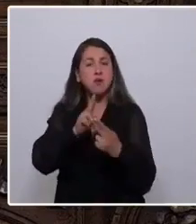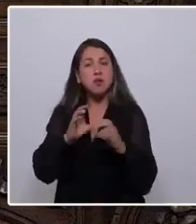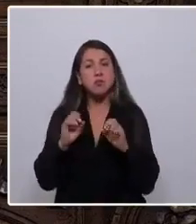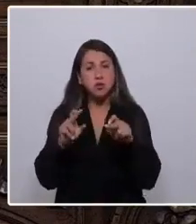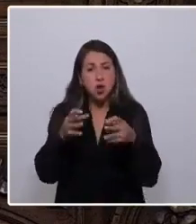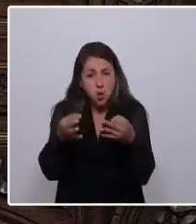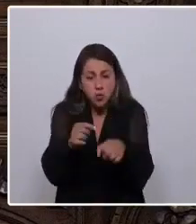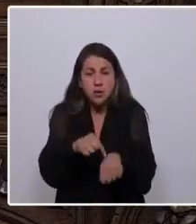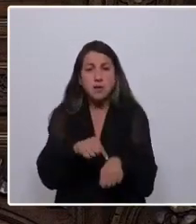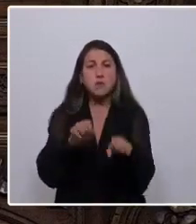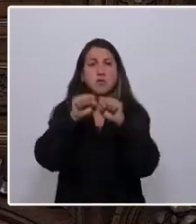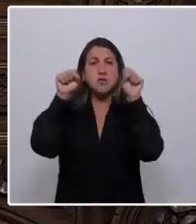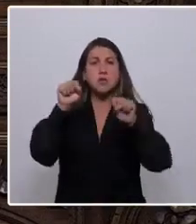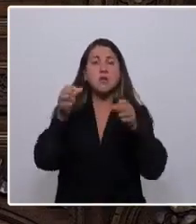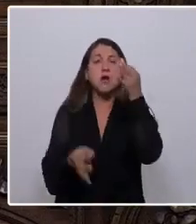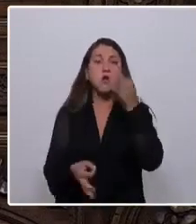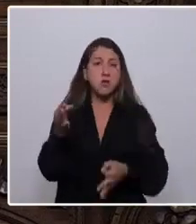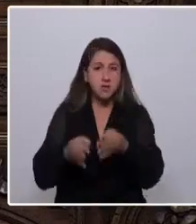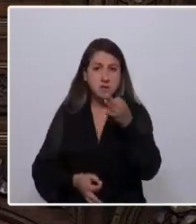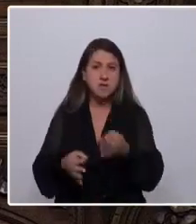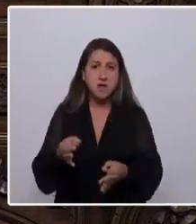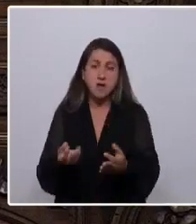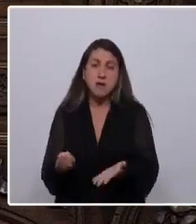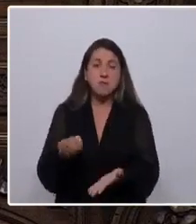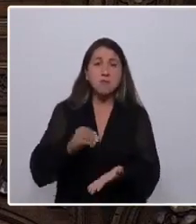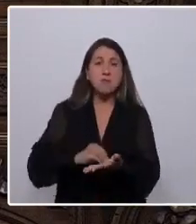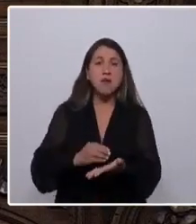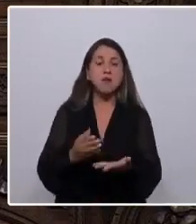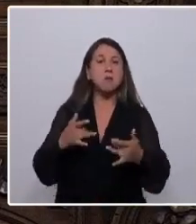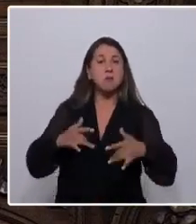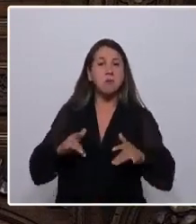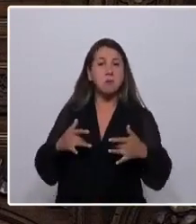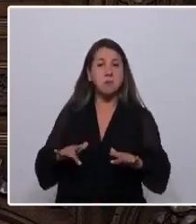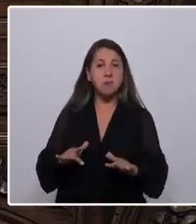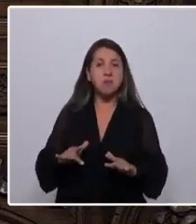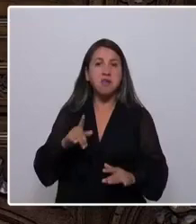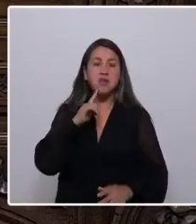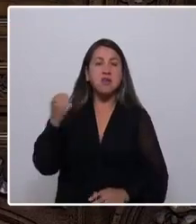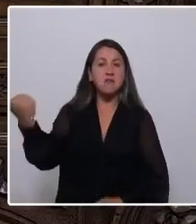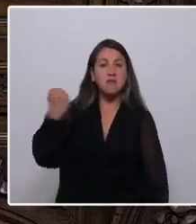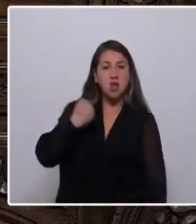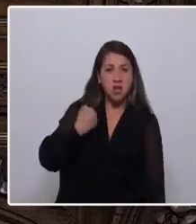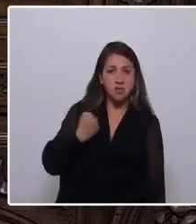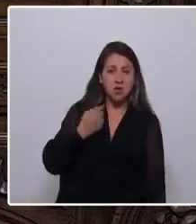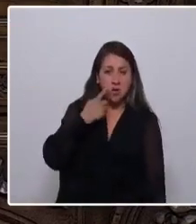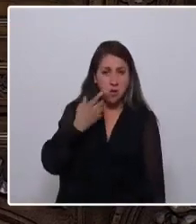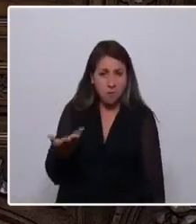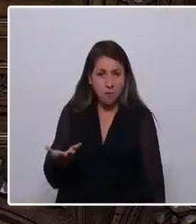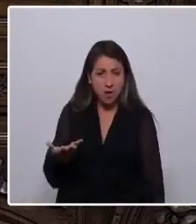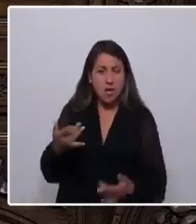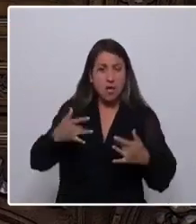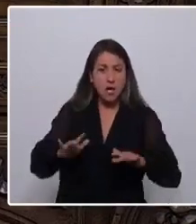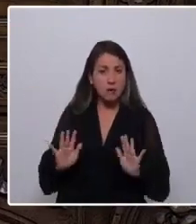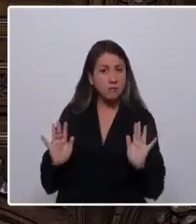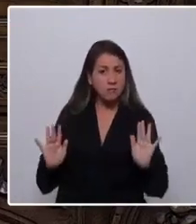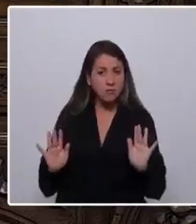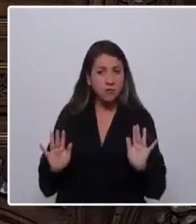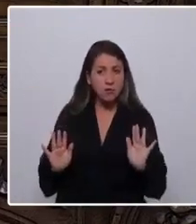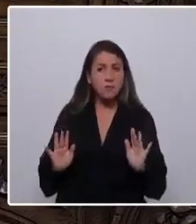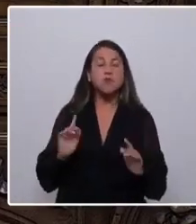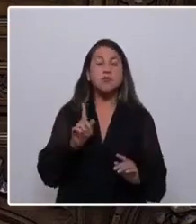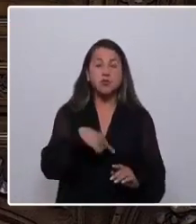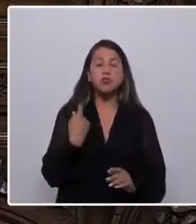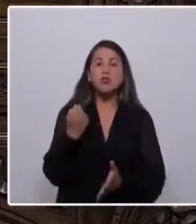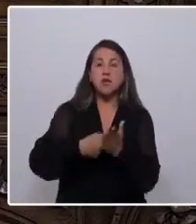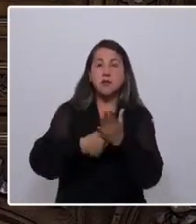por parte de un sistema judicial sumado a la impunidad de su agresor. Lo haremos por aquellas que ya no